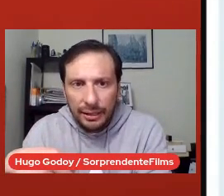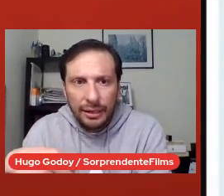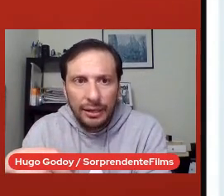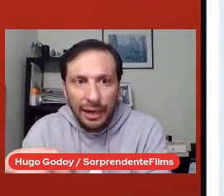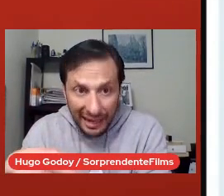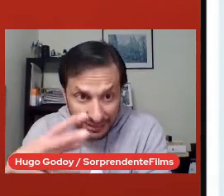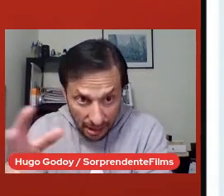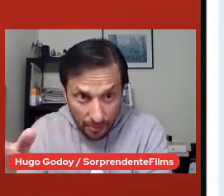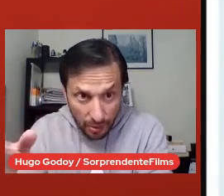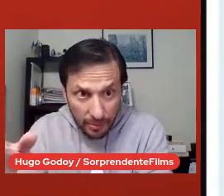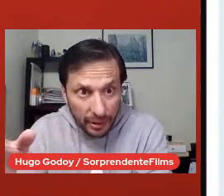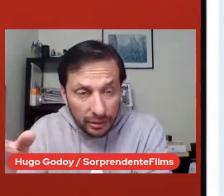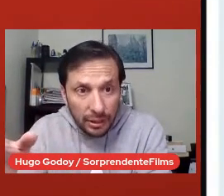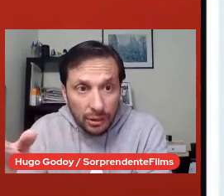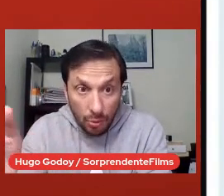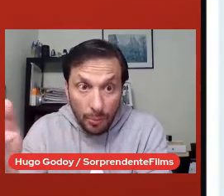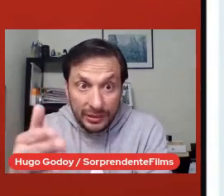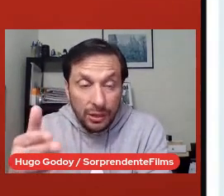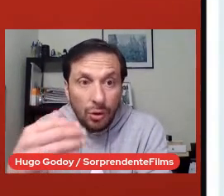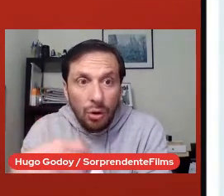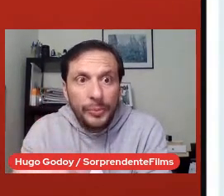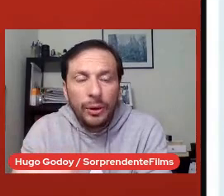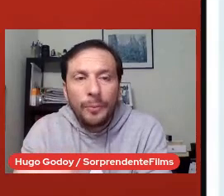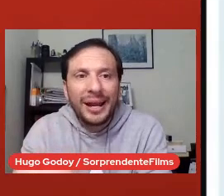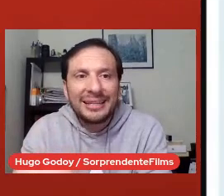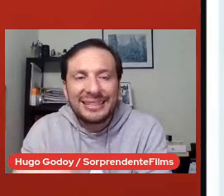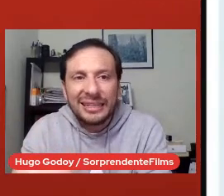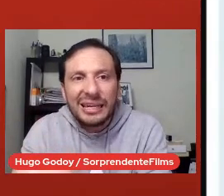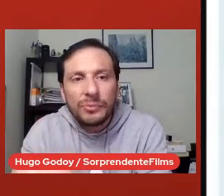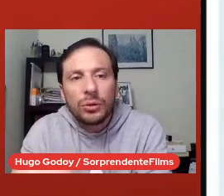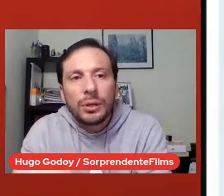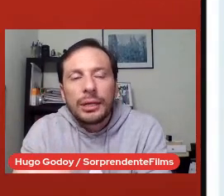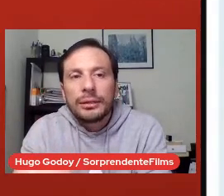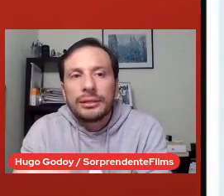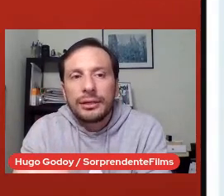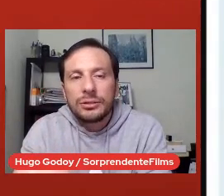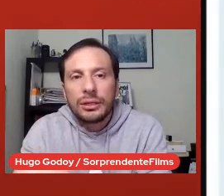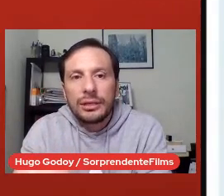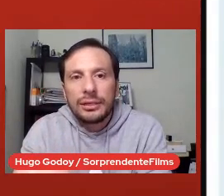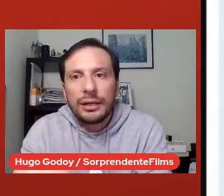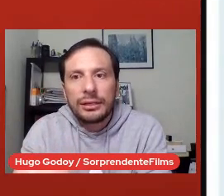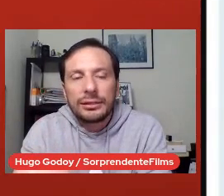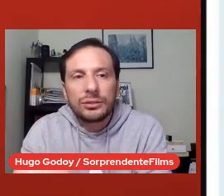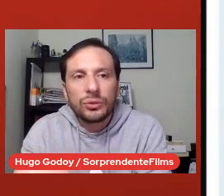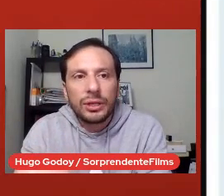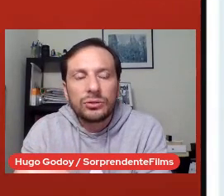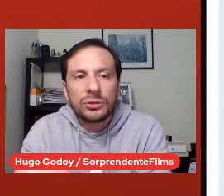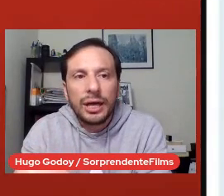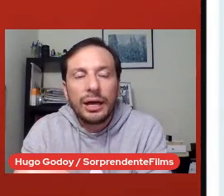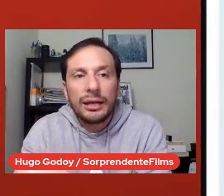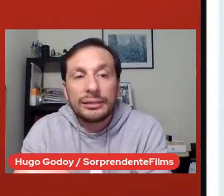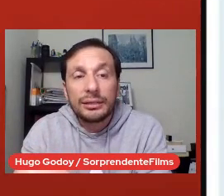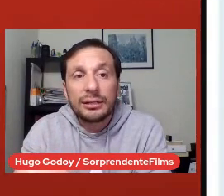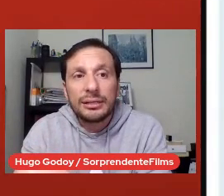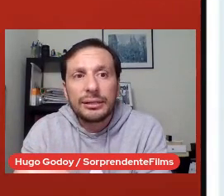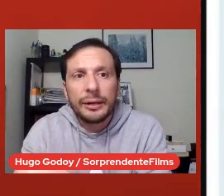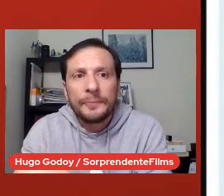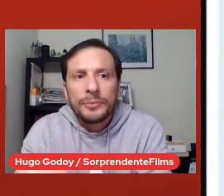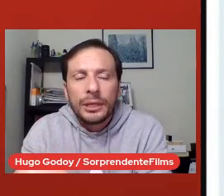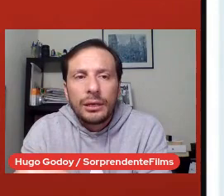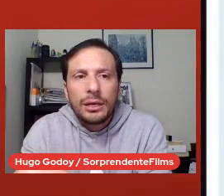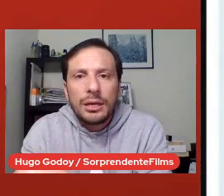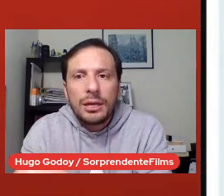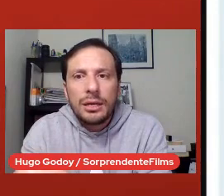Chile. Ese era el problema, como pasa en Colombia, un parasitismo de esta seguridad social, etcétera,